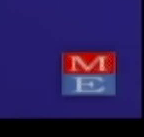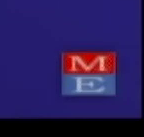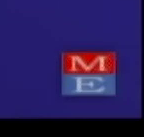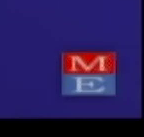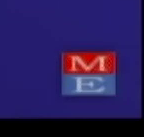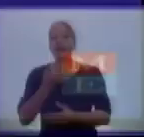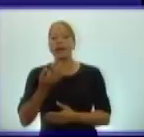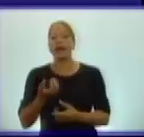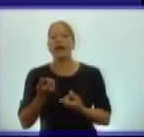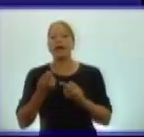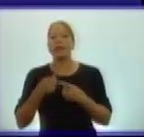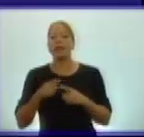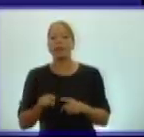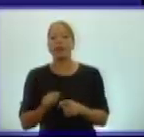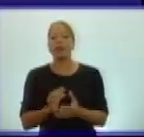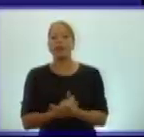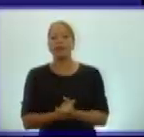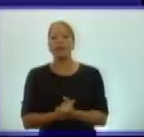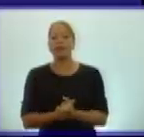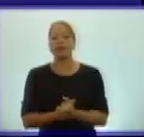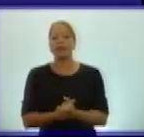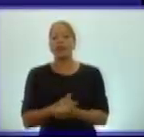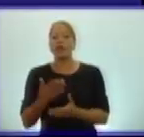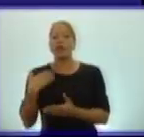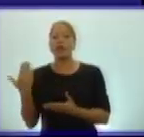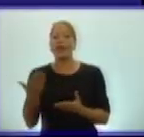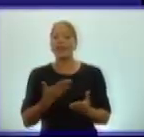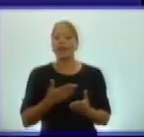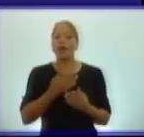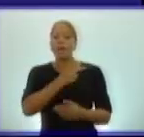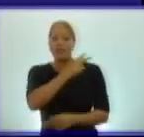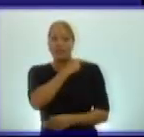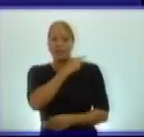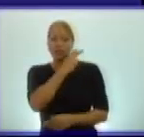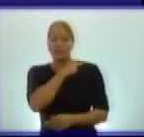Ejemplifica las consecuencias que para el señorío